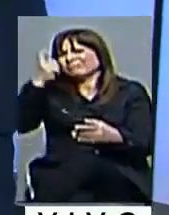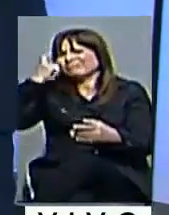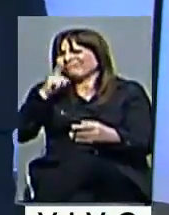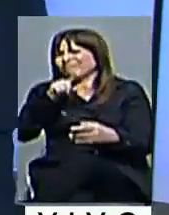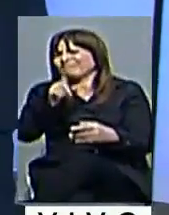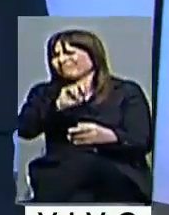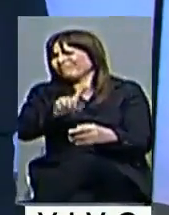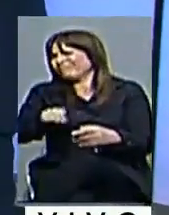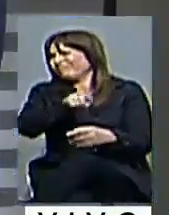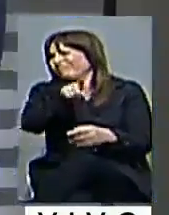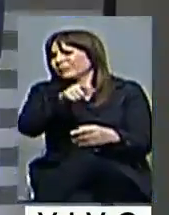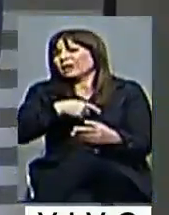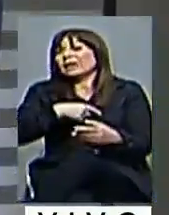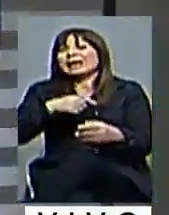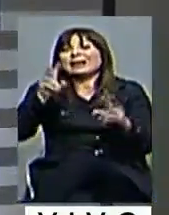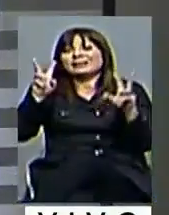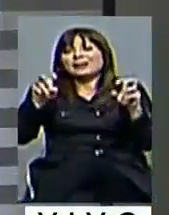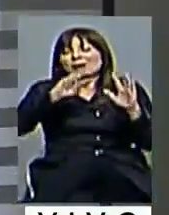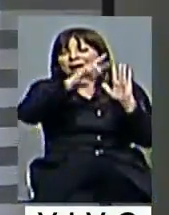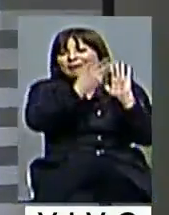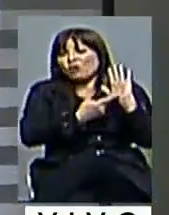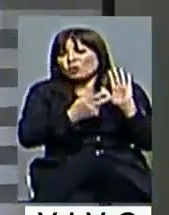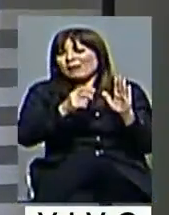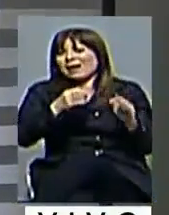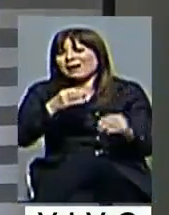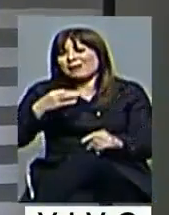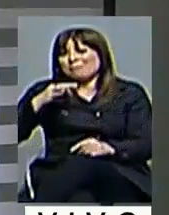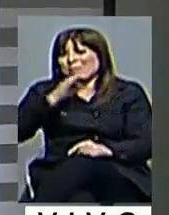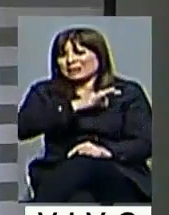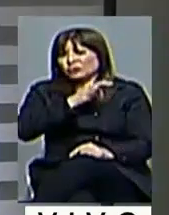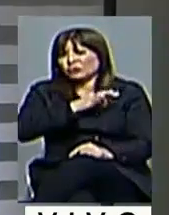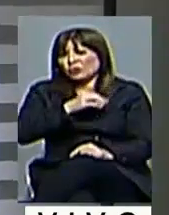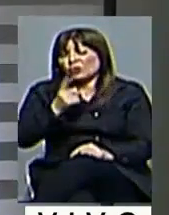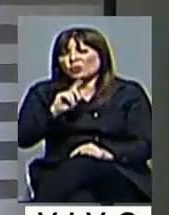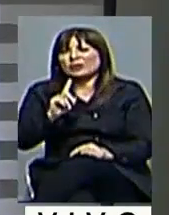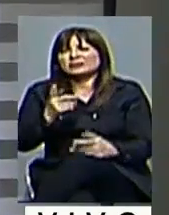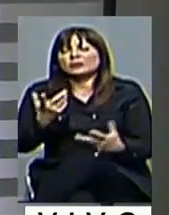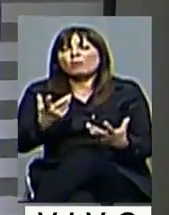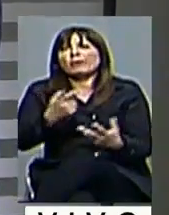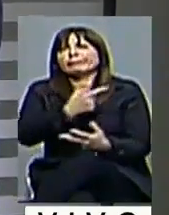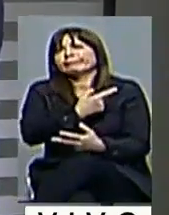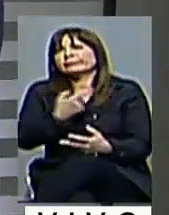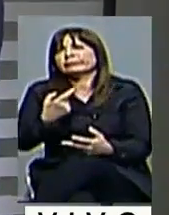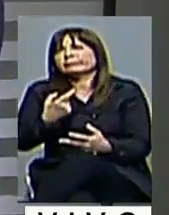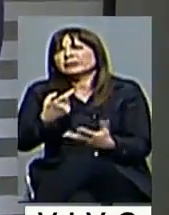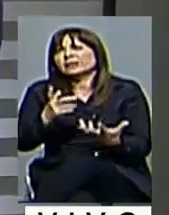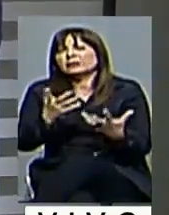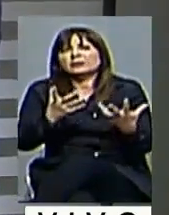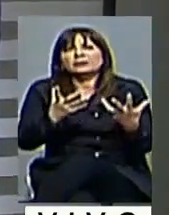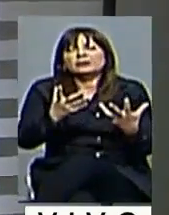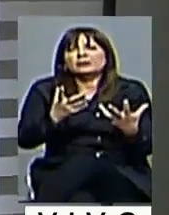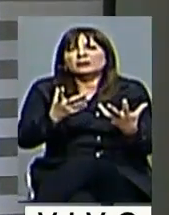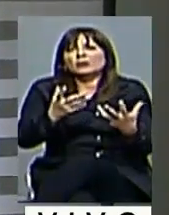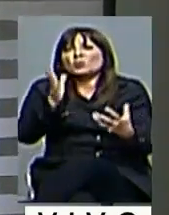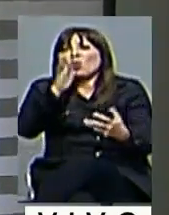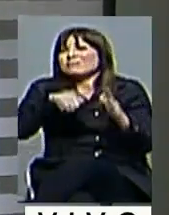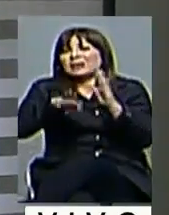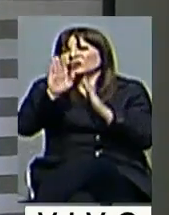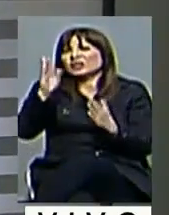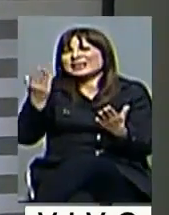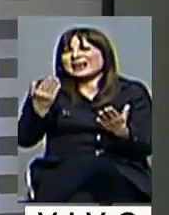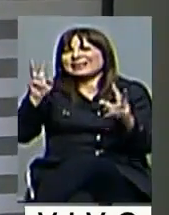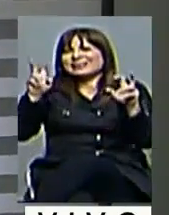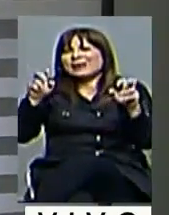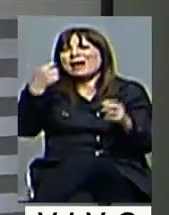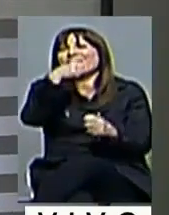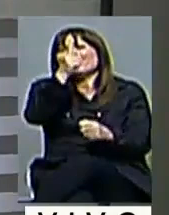reforma previsional no está 100% bien evaluado, o sea, no puede ser 100%, pero no goza de mayoría en términos de la evaluación